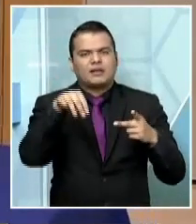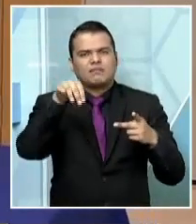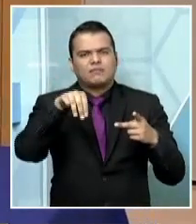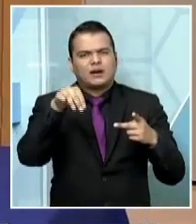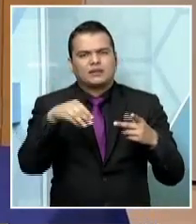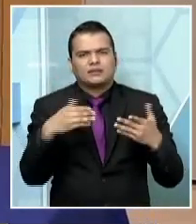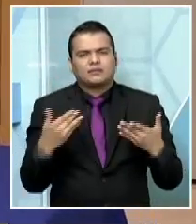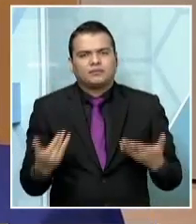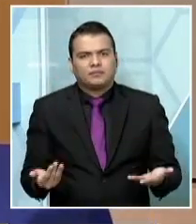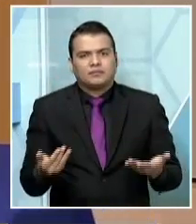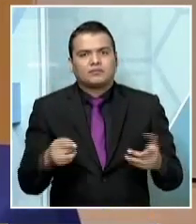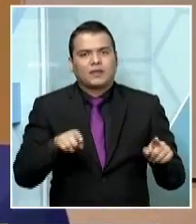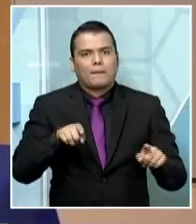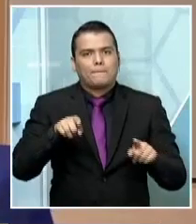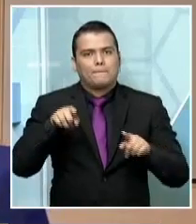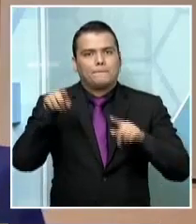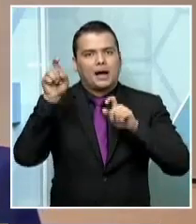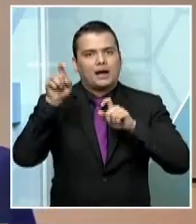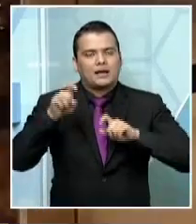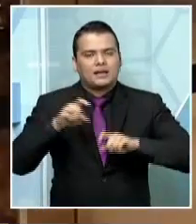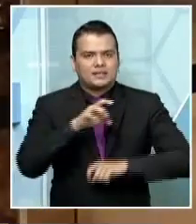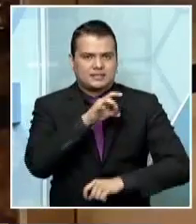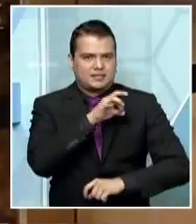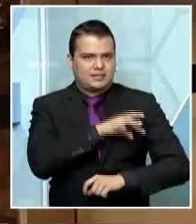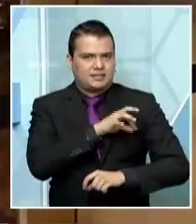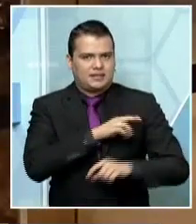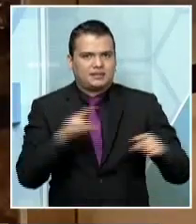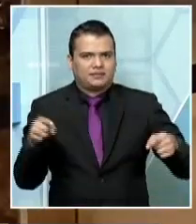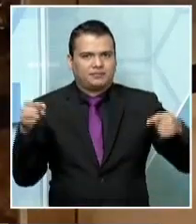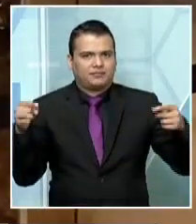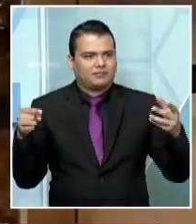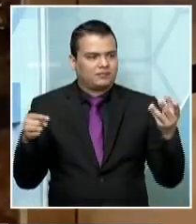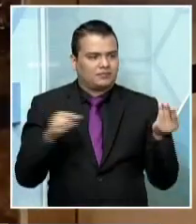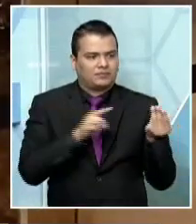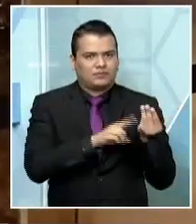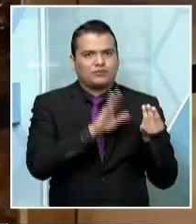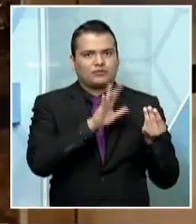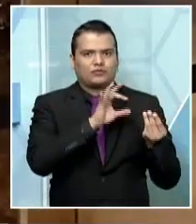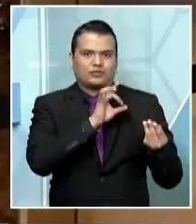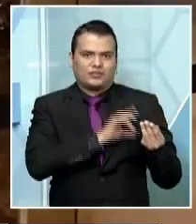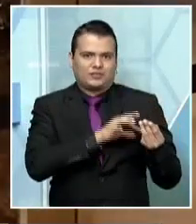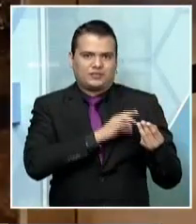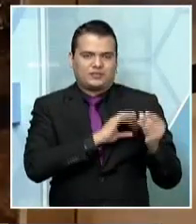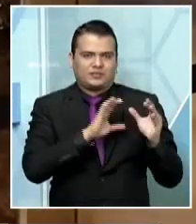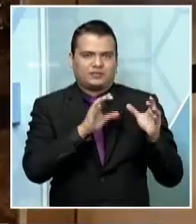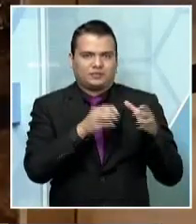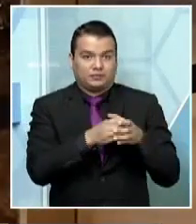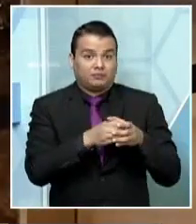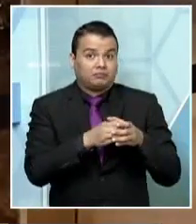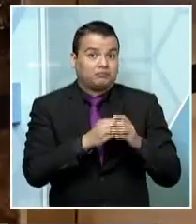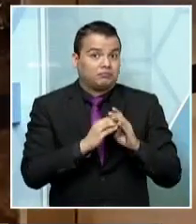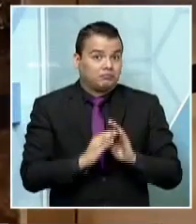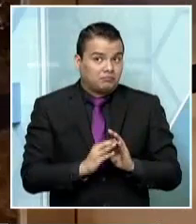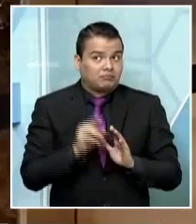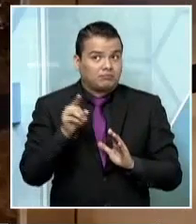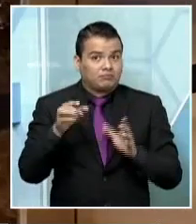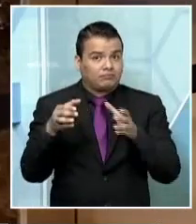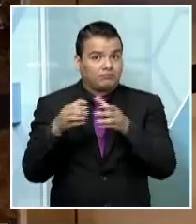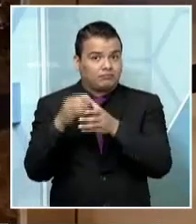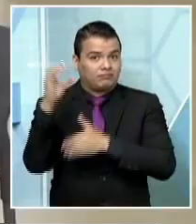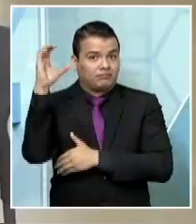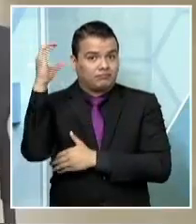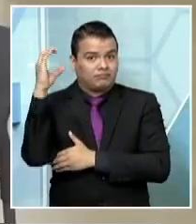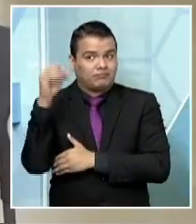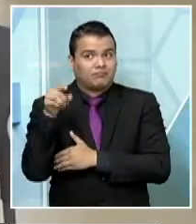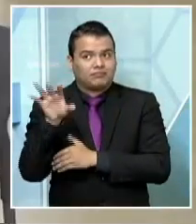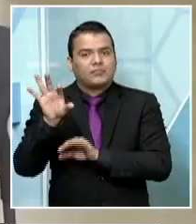estará desplazando a Santiago de Chile para enfrentar al equipo chileno. Varias novedades ha tenido la primera convocatoria